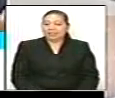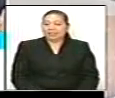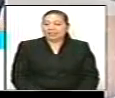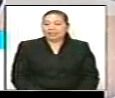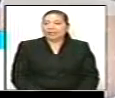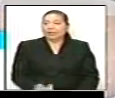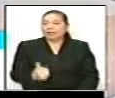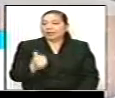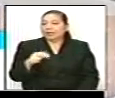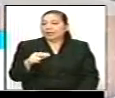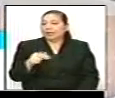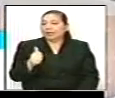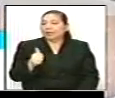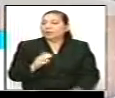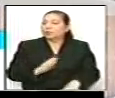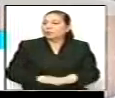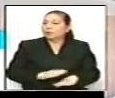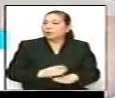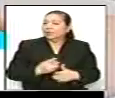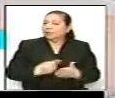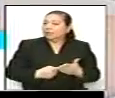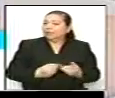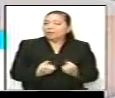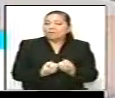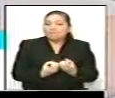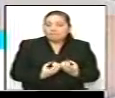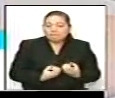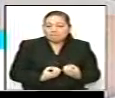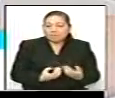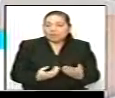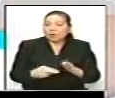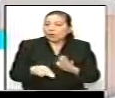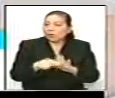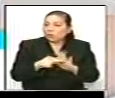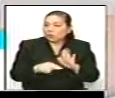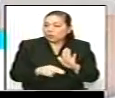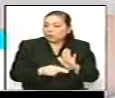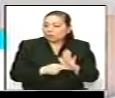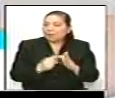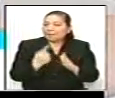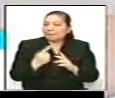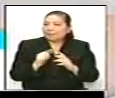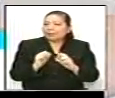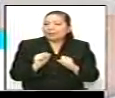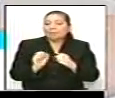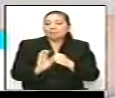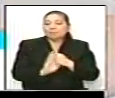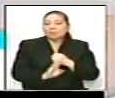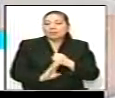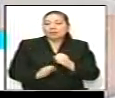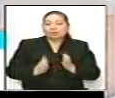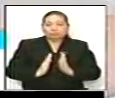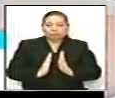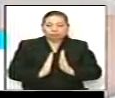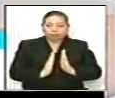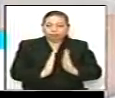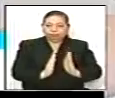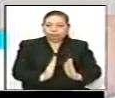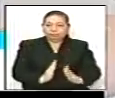y el ANA, sobre las actividades de reforestación y normativas para la protección de la franja